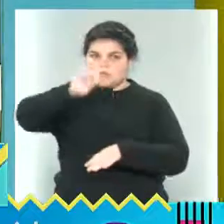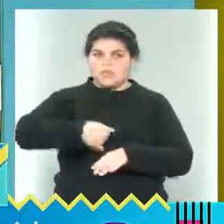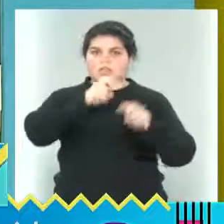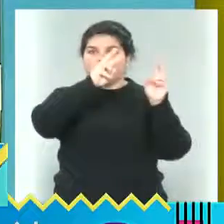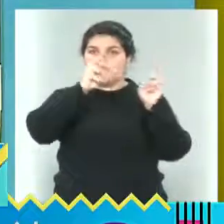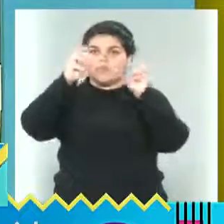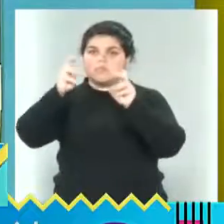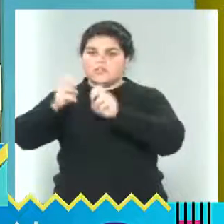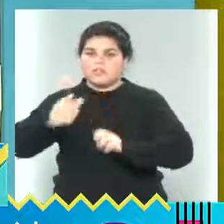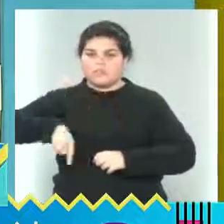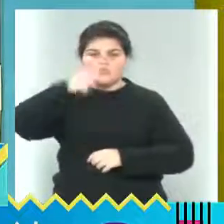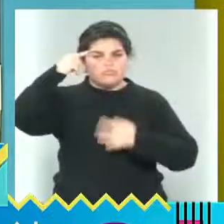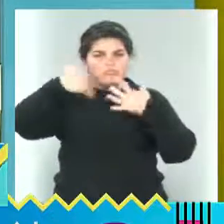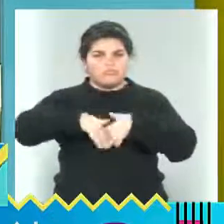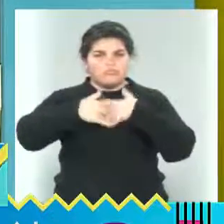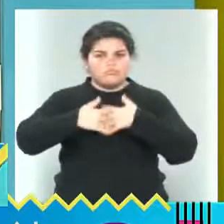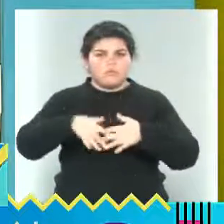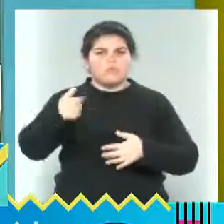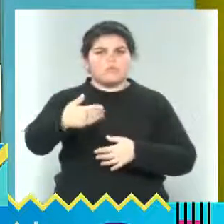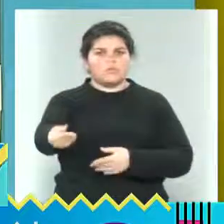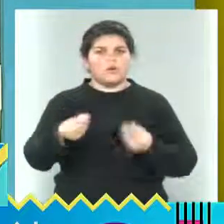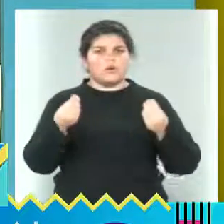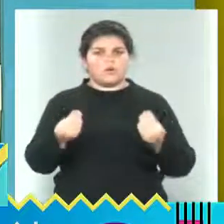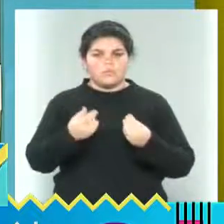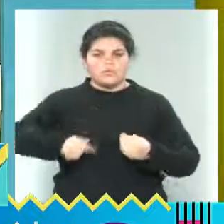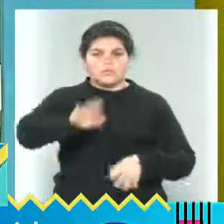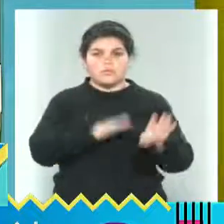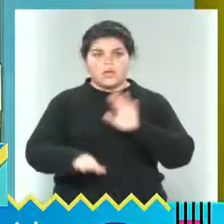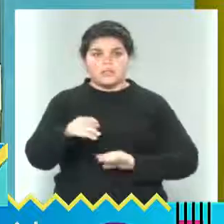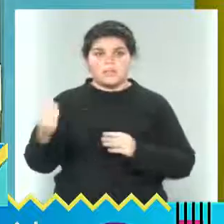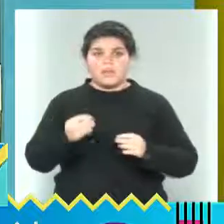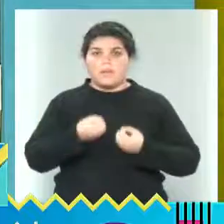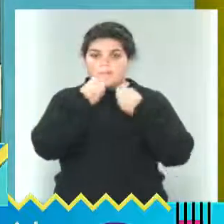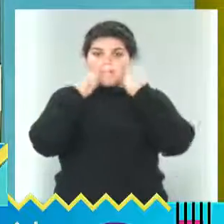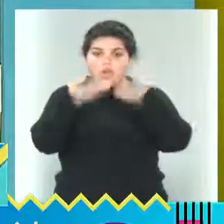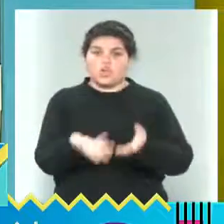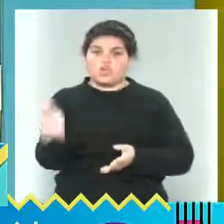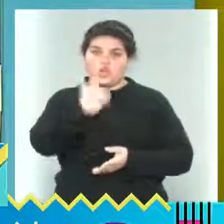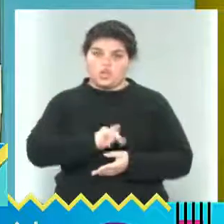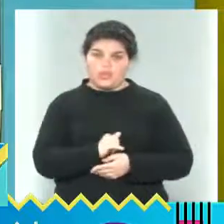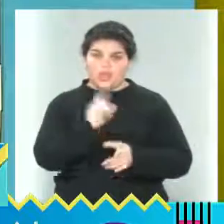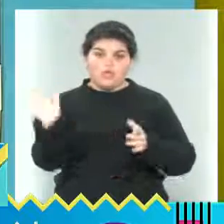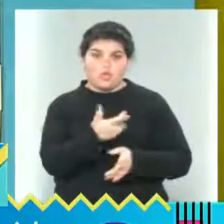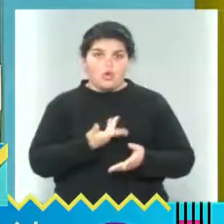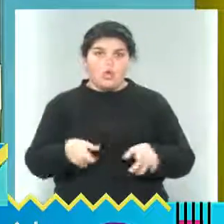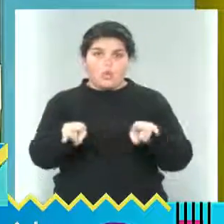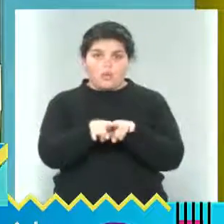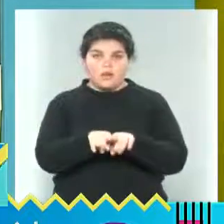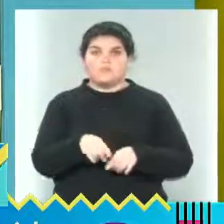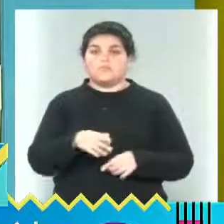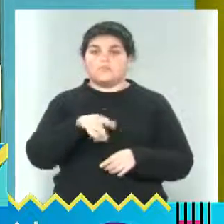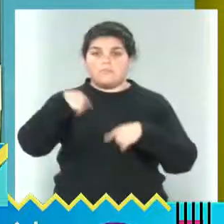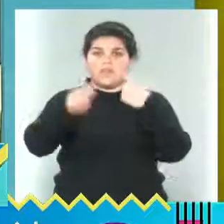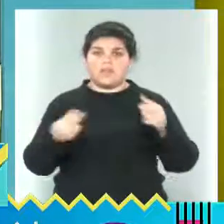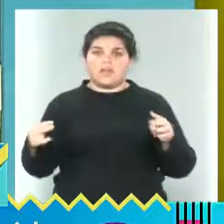aquellos temas que nos hagan pensarnos y seguir pensando cómo podemos hacer para que esto sea un poco mejor todos los días para todos. Nos vamos hasta mañana